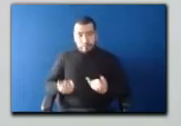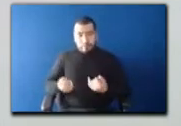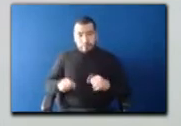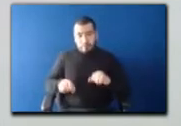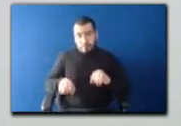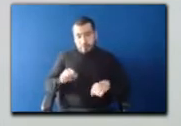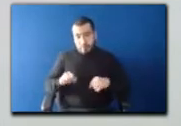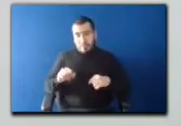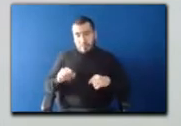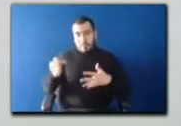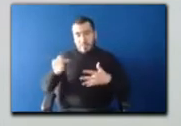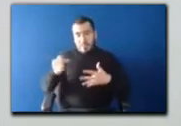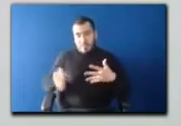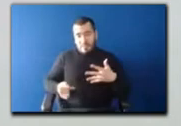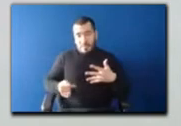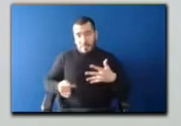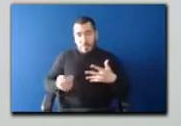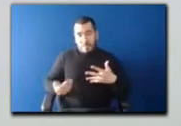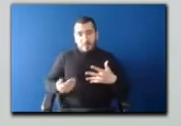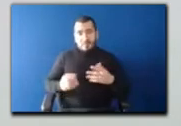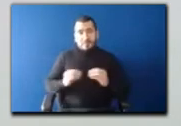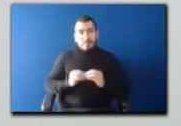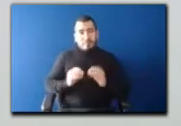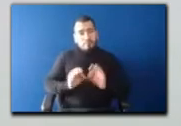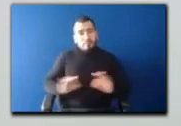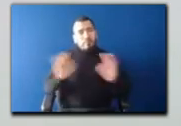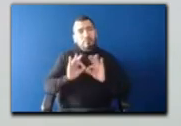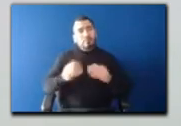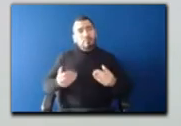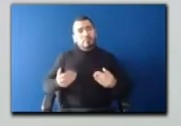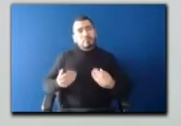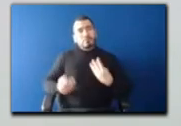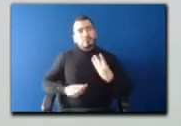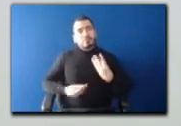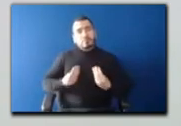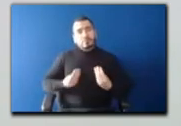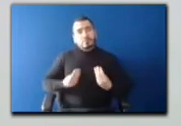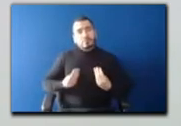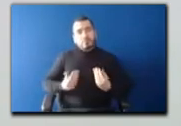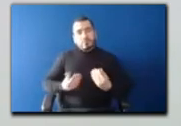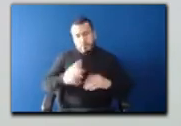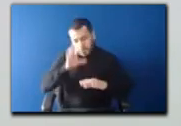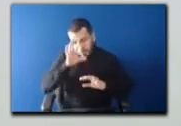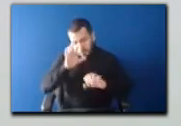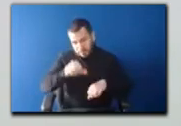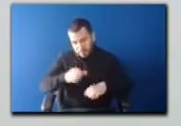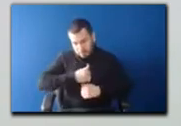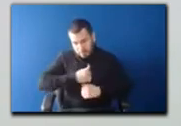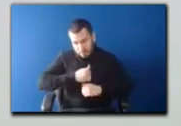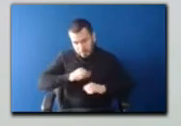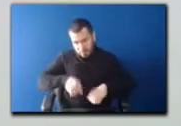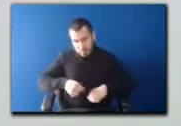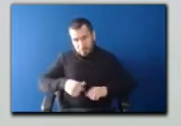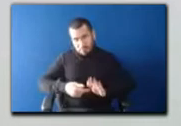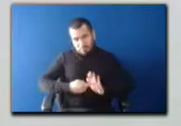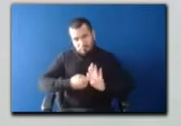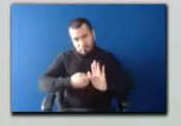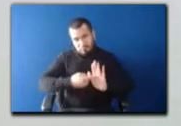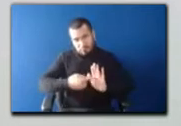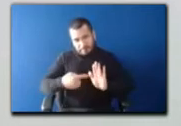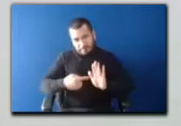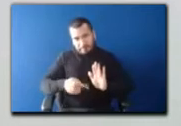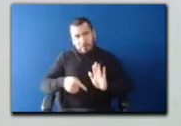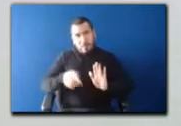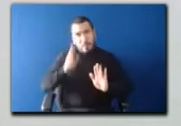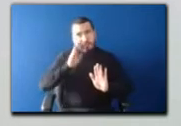más importante es que ese emprendimiento tenga la capacidad de poder mostrar una viabilidad hacia adelante. Eso es